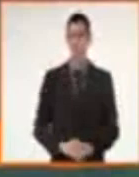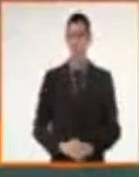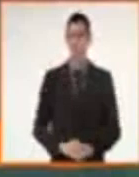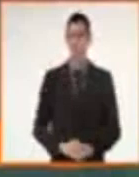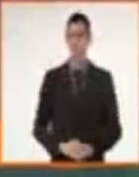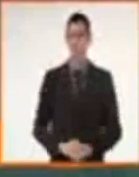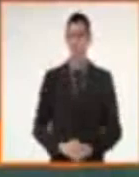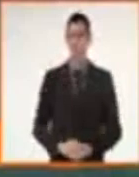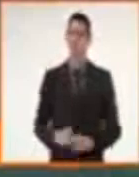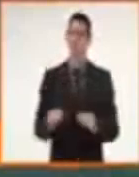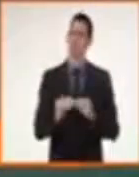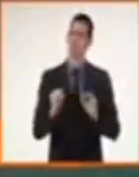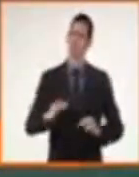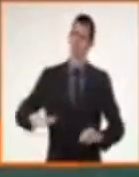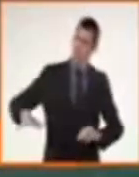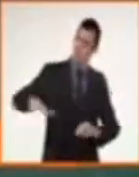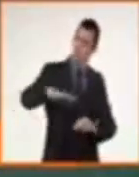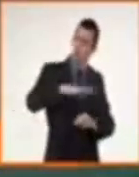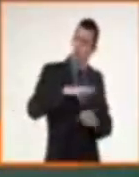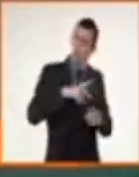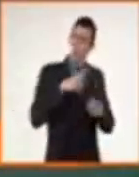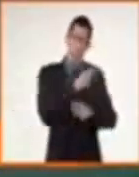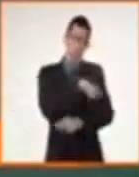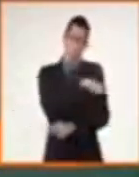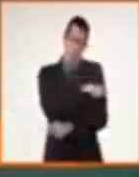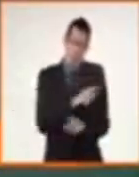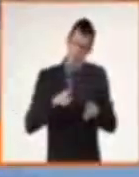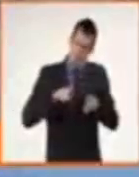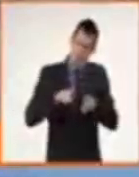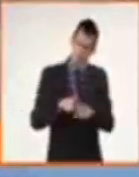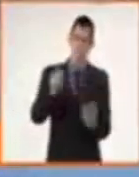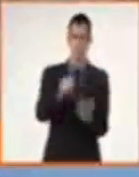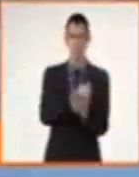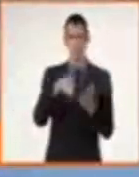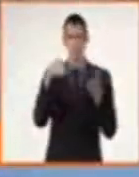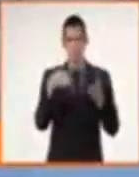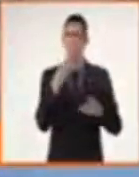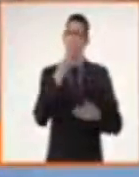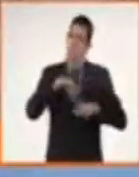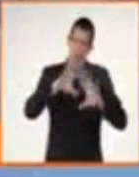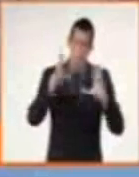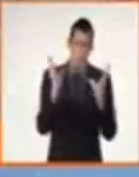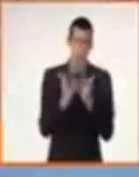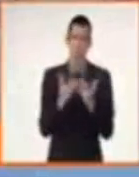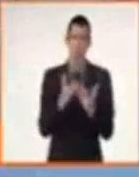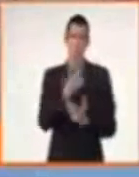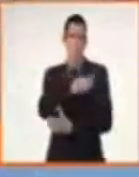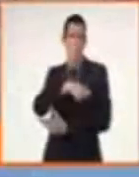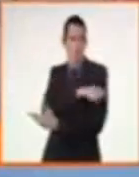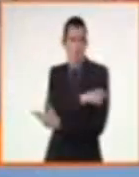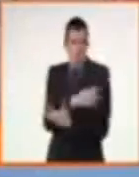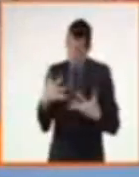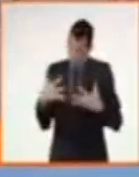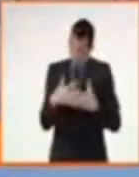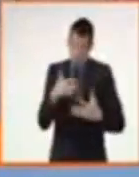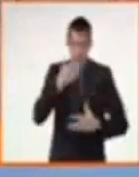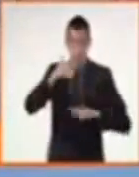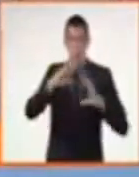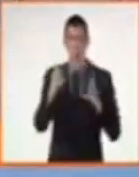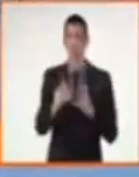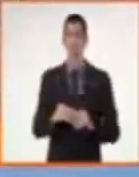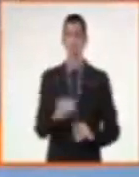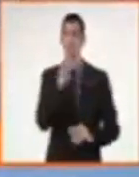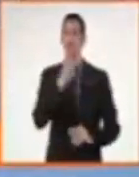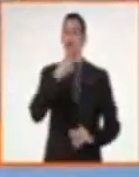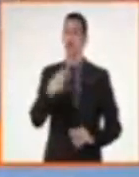posible, porque es lograr la unión entre todo el pueblo. Así le están dando paso a nuevos integrantes para ser